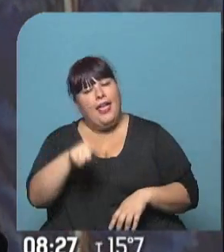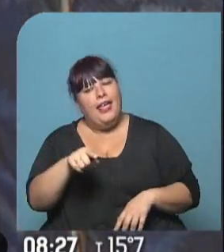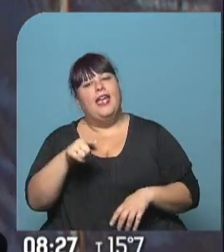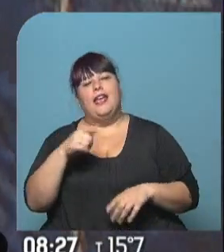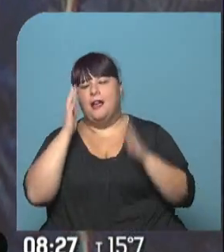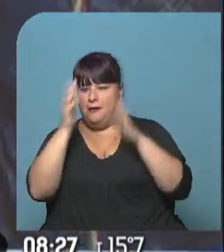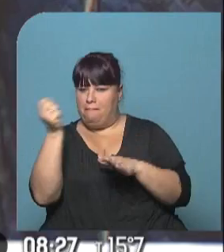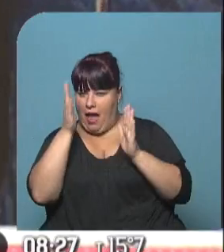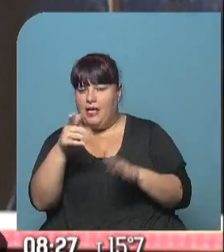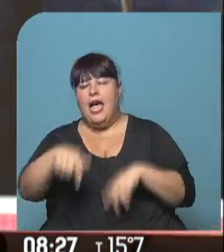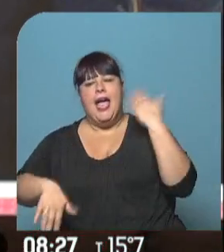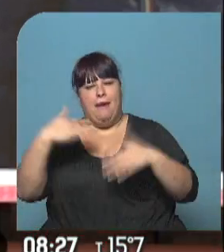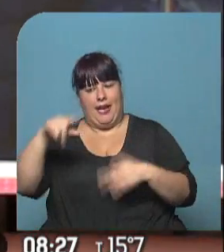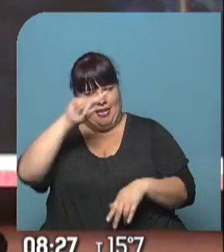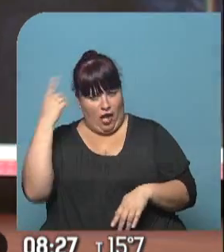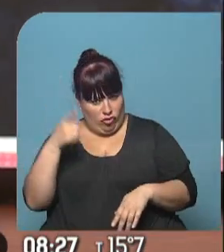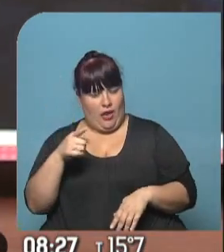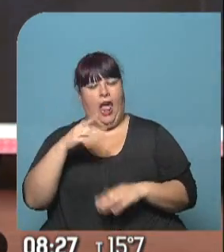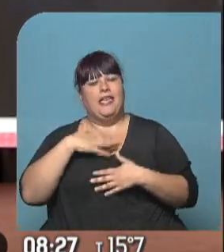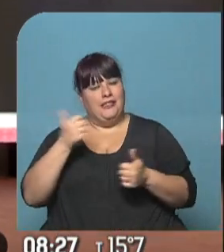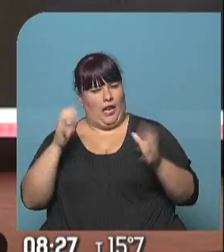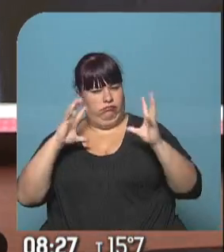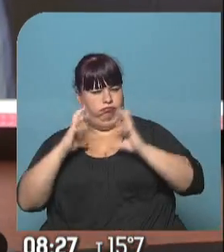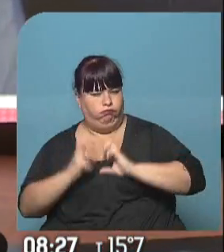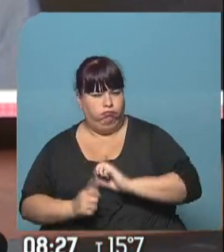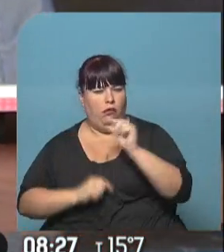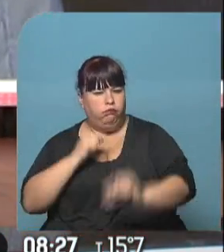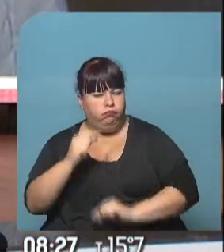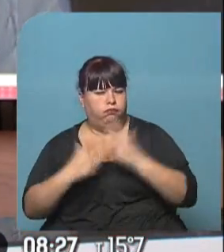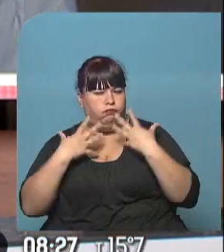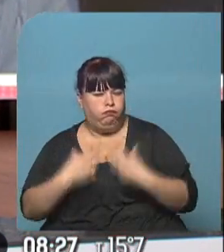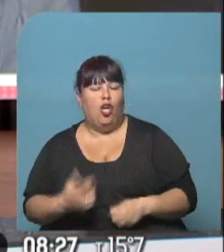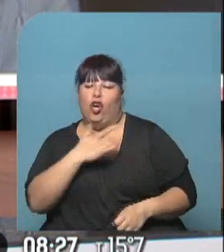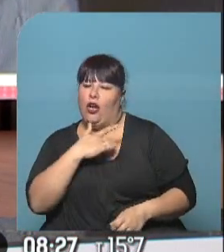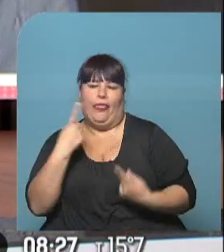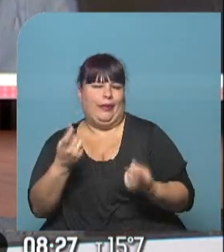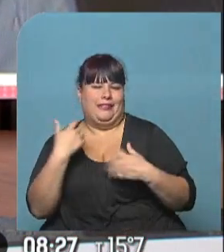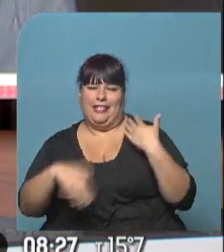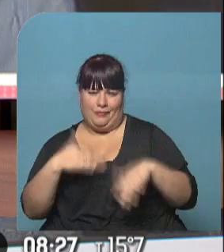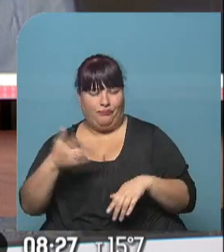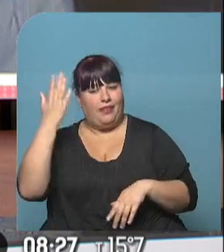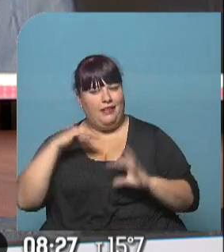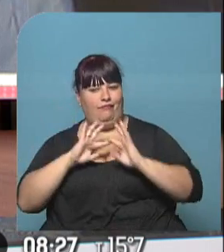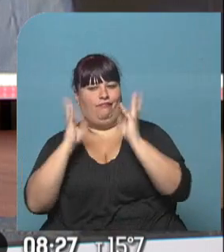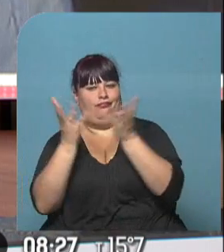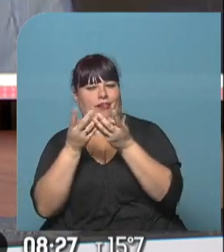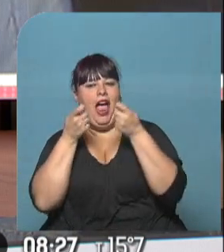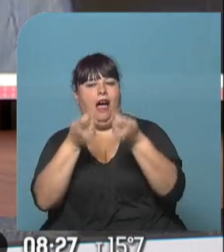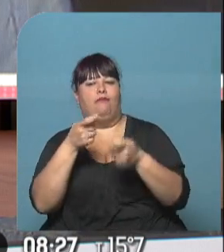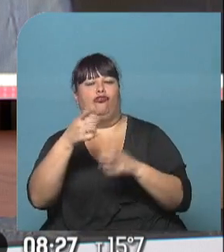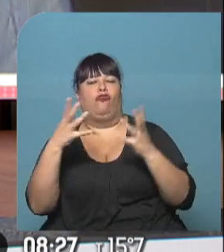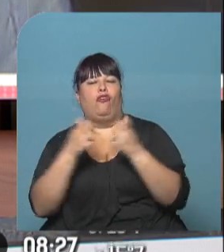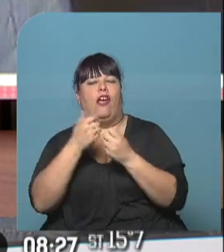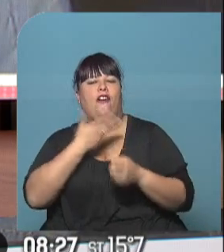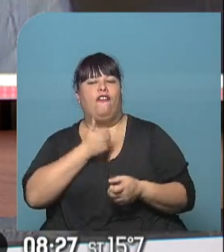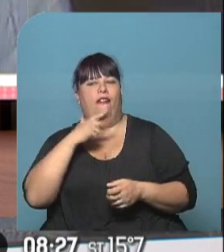tiene toda la atención porque está en emergencia nacional su salud se fue deteriorando paso a paso y esta persona tiene que llegar rápido ayer se hizo un abrazo la fundación de avalor